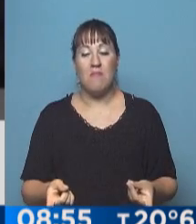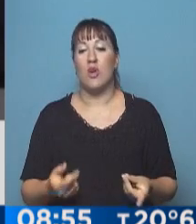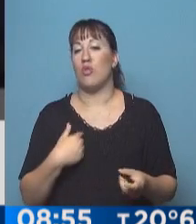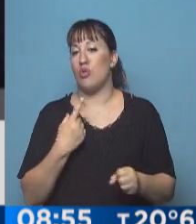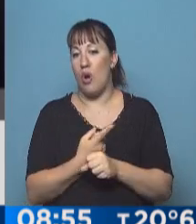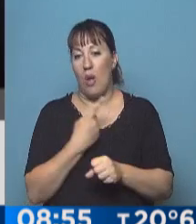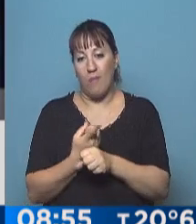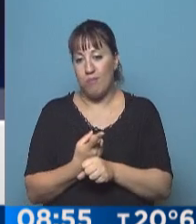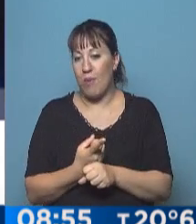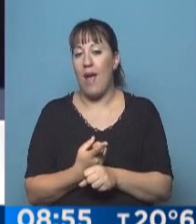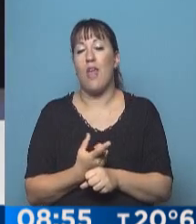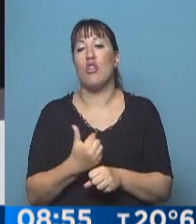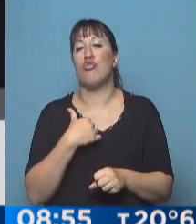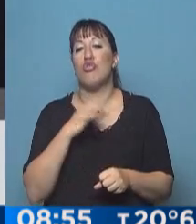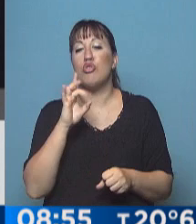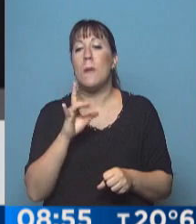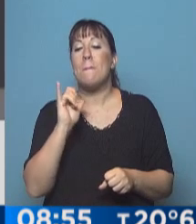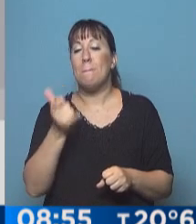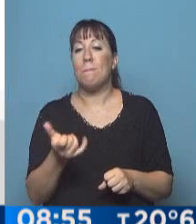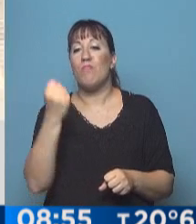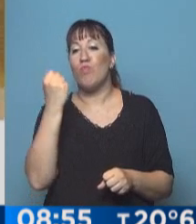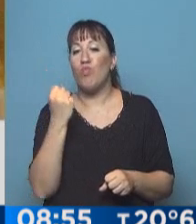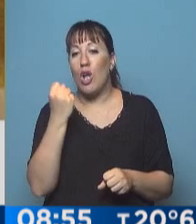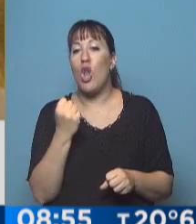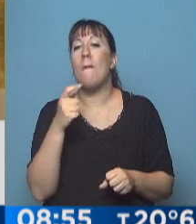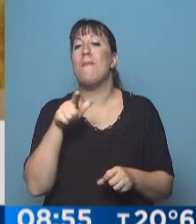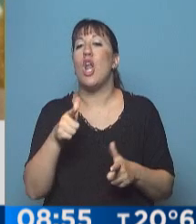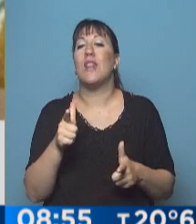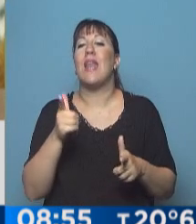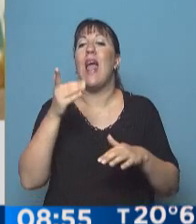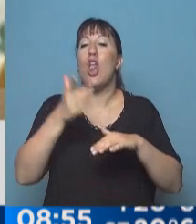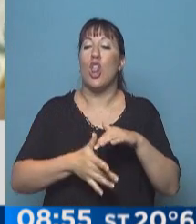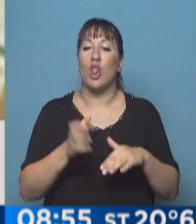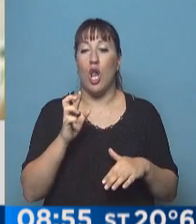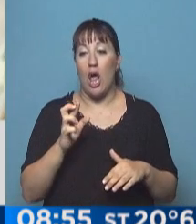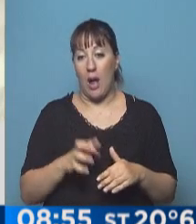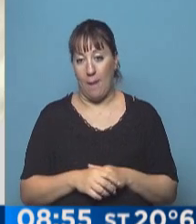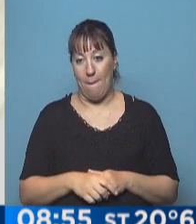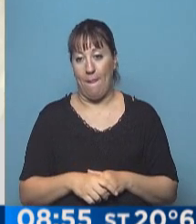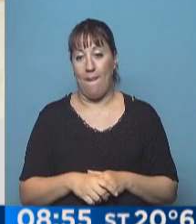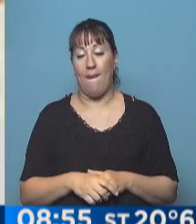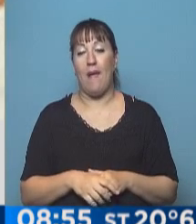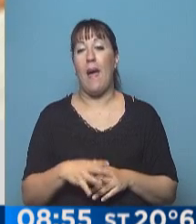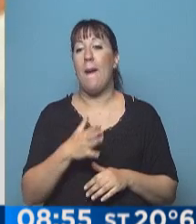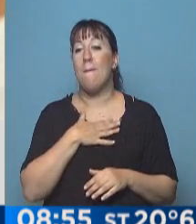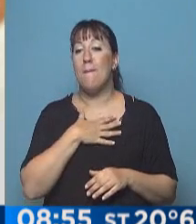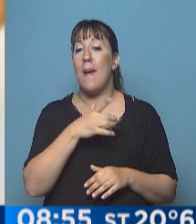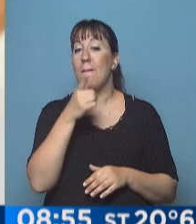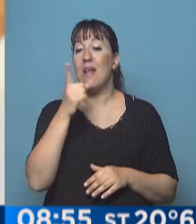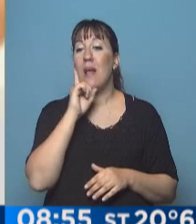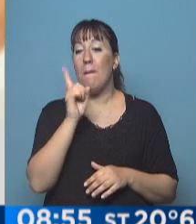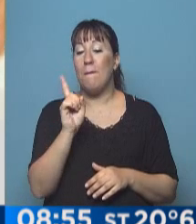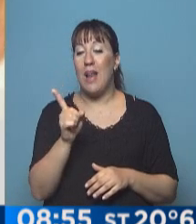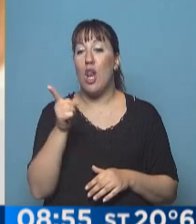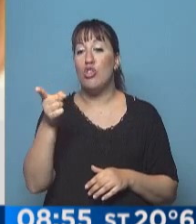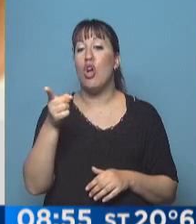puedo menos que adherir a una economía que no tenga cepo. Creo que a lo mejor no lo puedes hacer el 11 de diciembre. A mí lo que me parece peligroso de la afirmación de